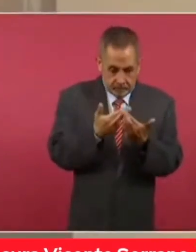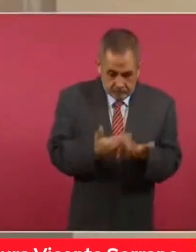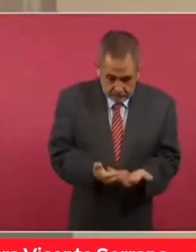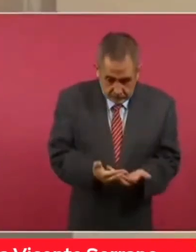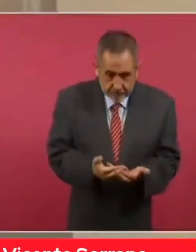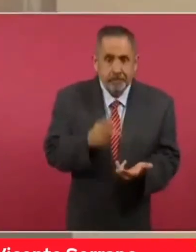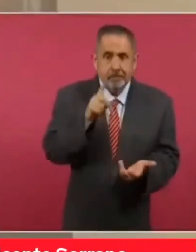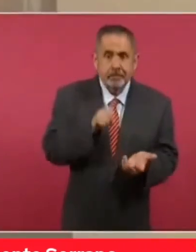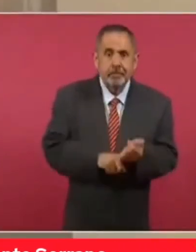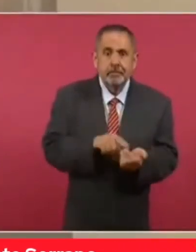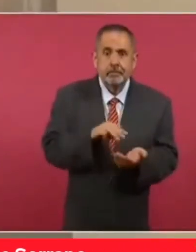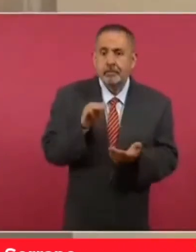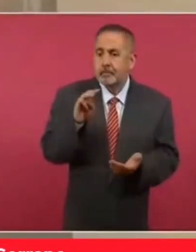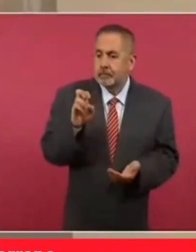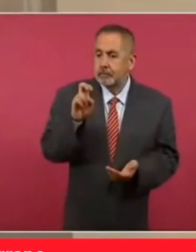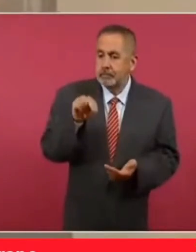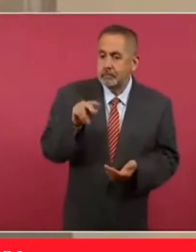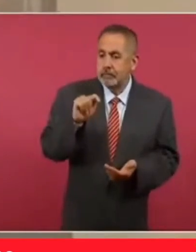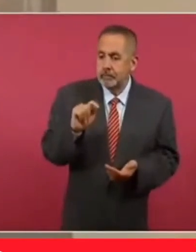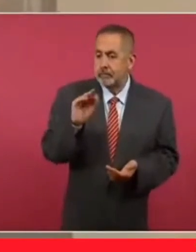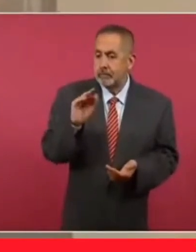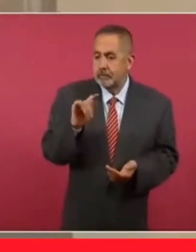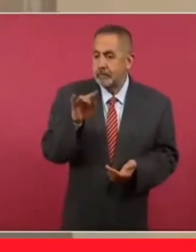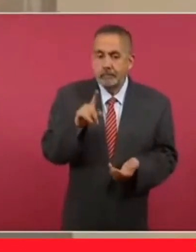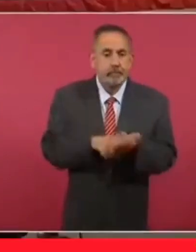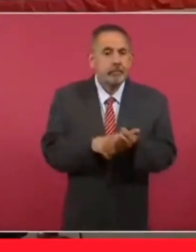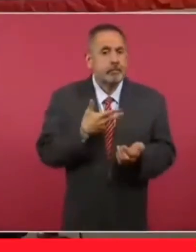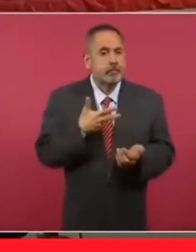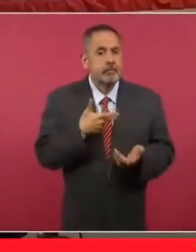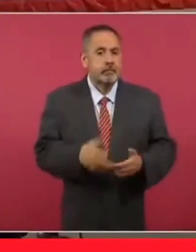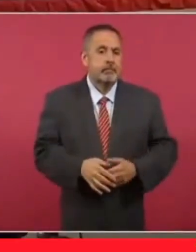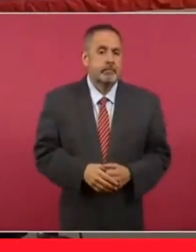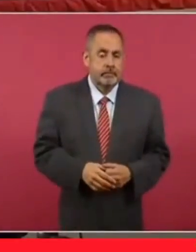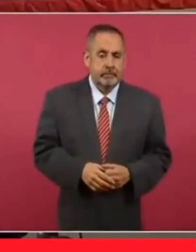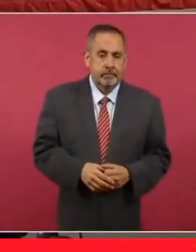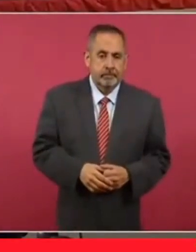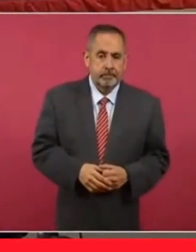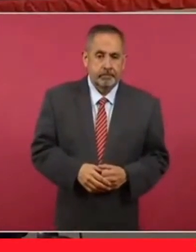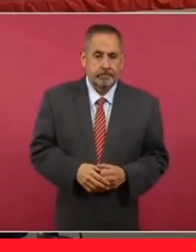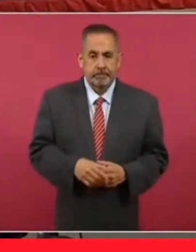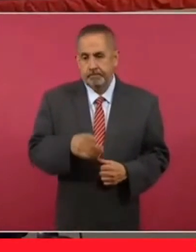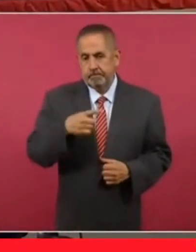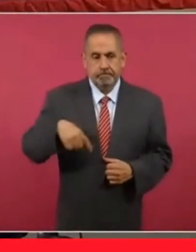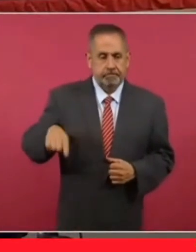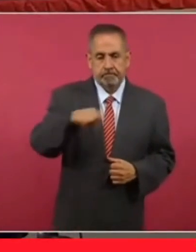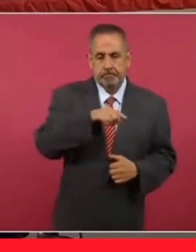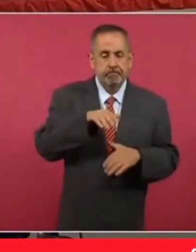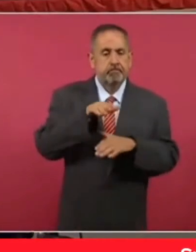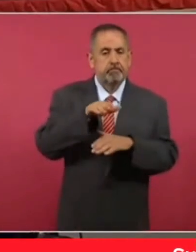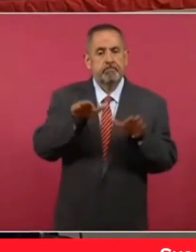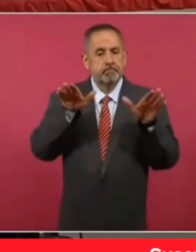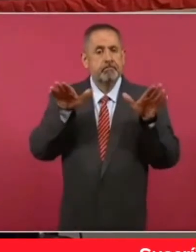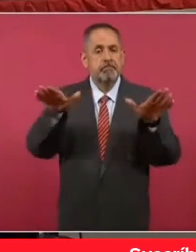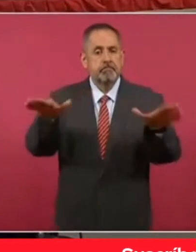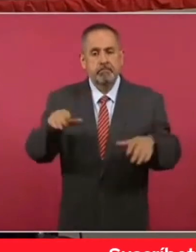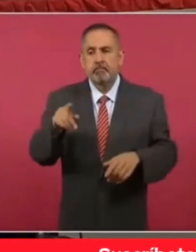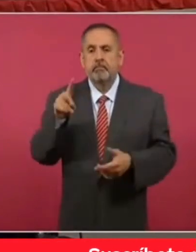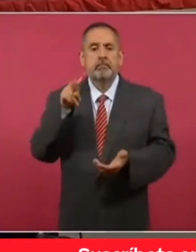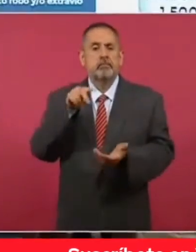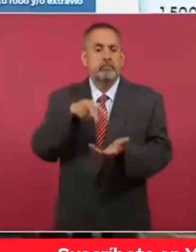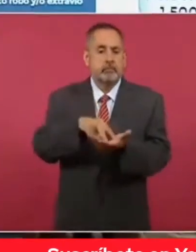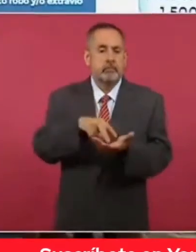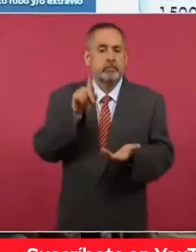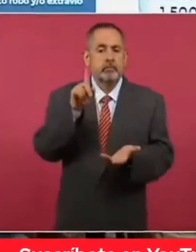queda lo que es la metanfetamina la que sigue por favor la unidad de protección en lo que es el aeropuerto donde hay mil